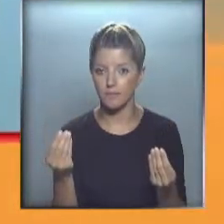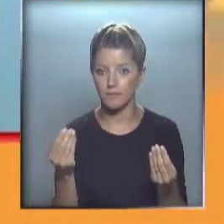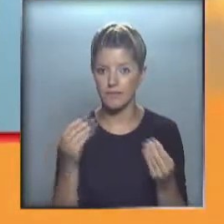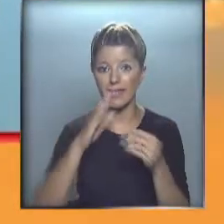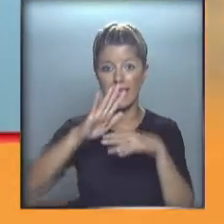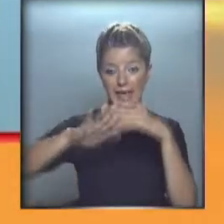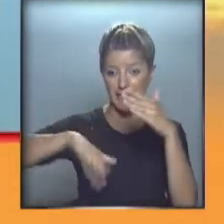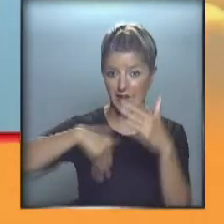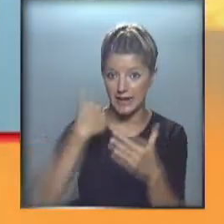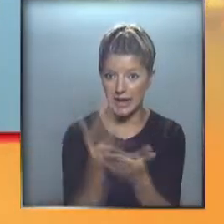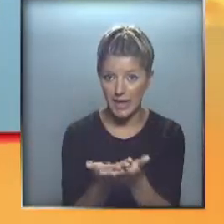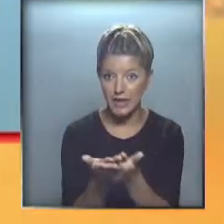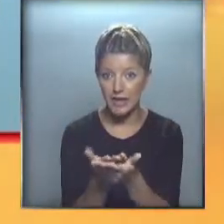caiga